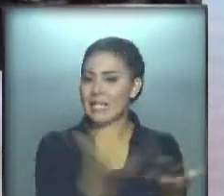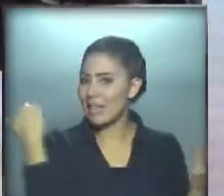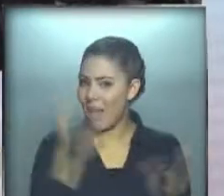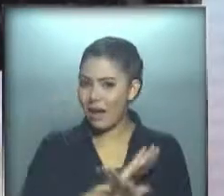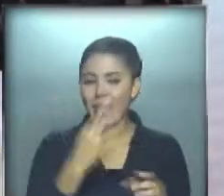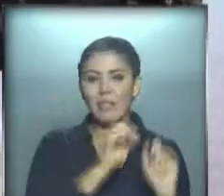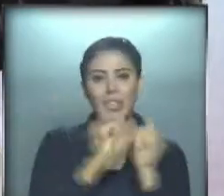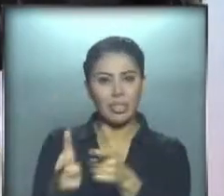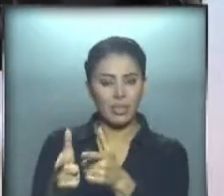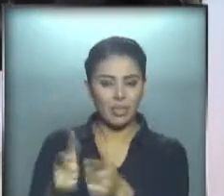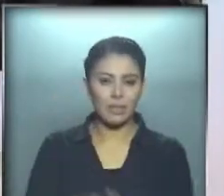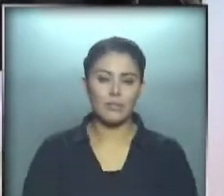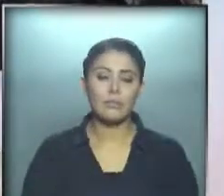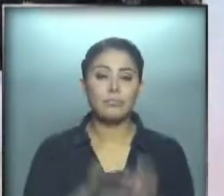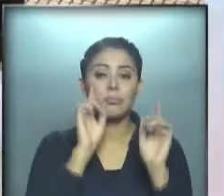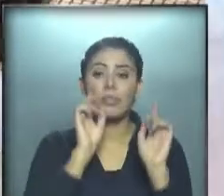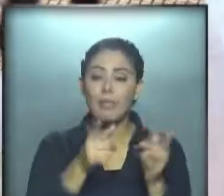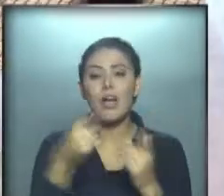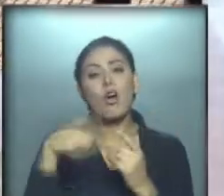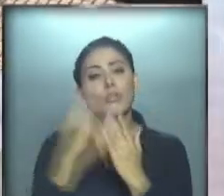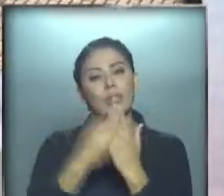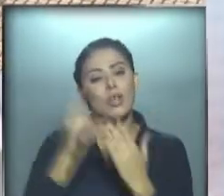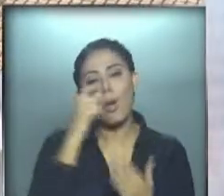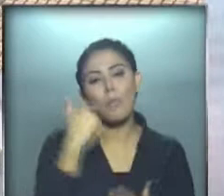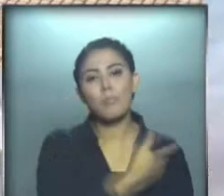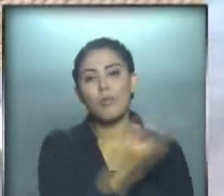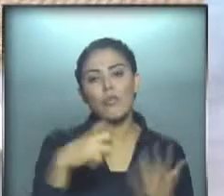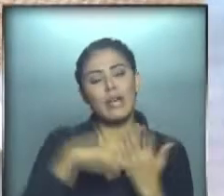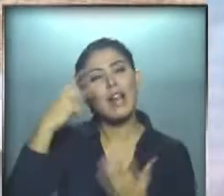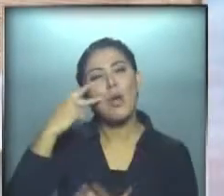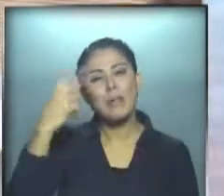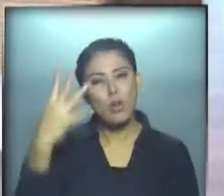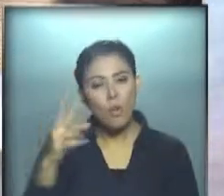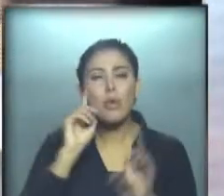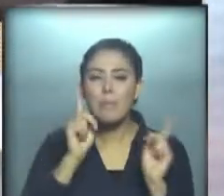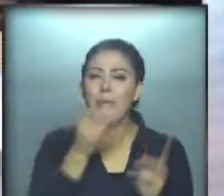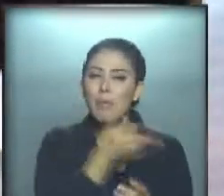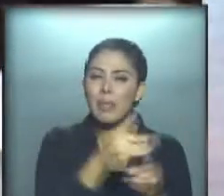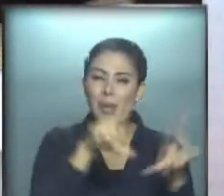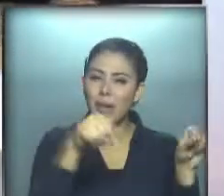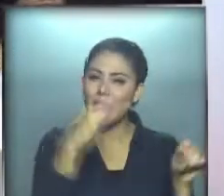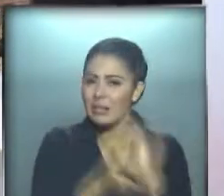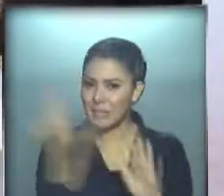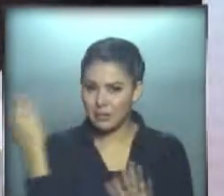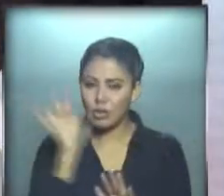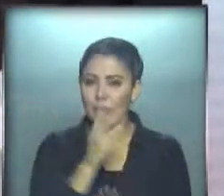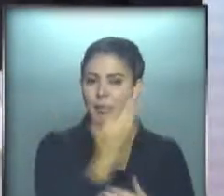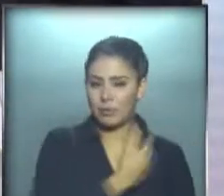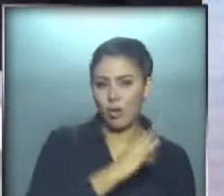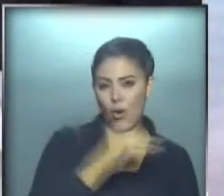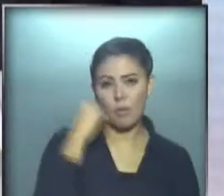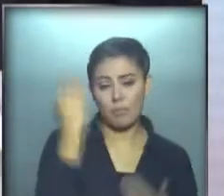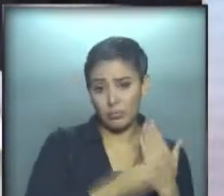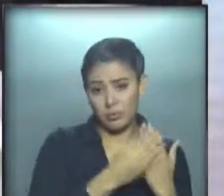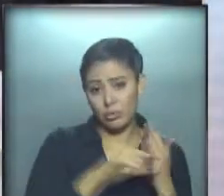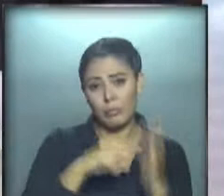se entreguen, y también el Ministerio Público Fiscal hizo lo mismo en el 2004, en abril. Entonces estamos hablando claramente de una